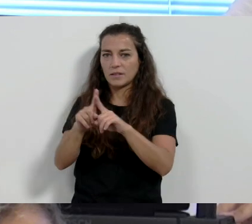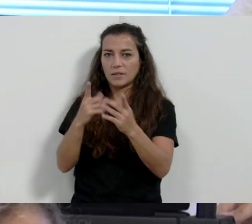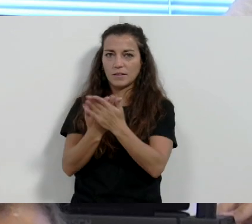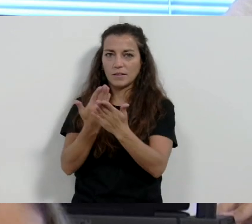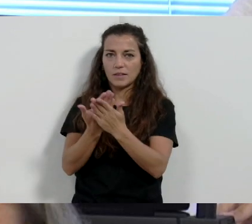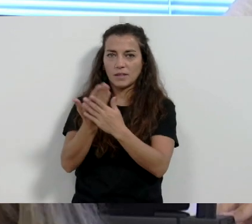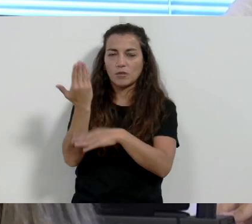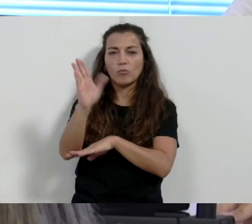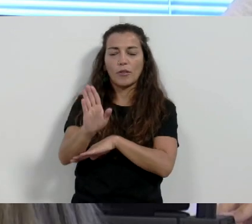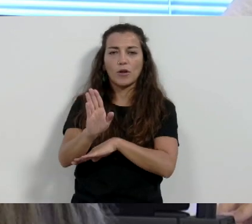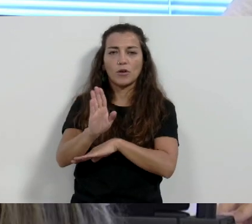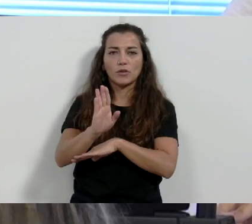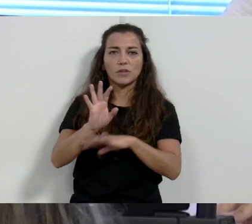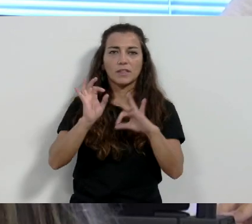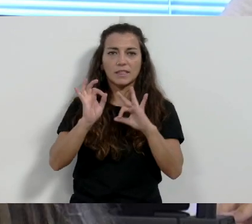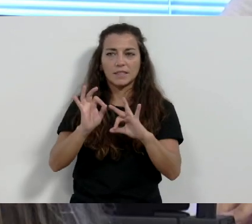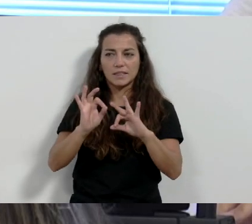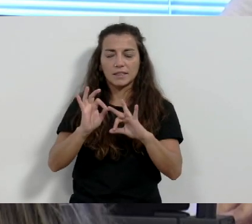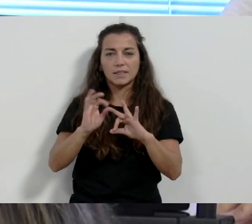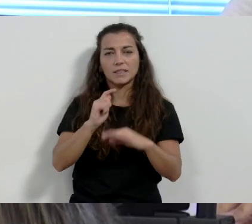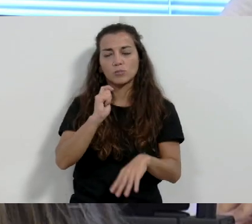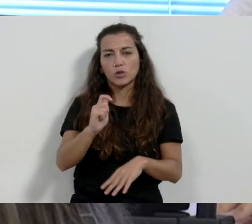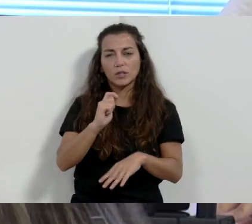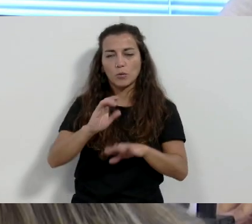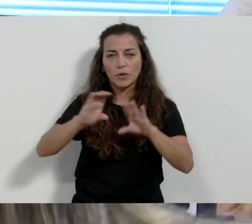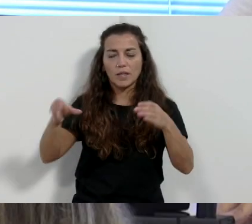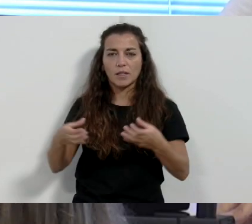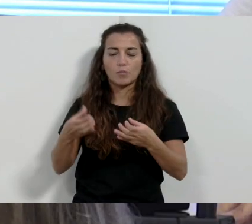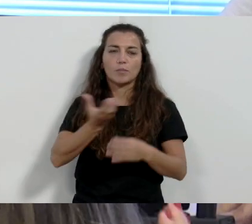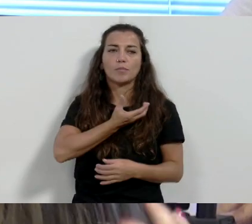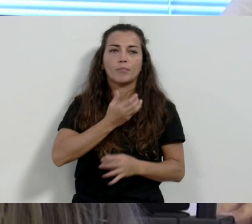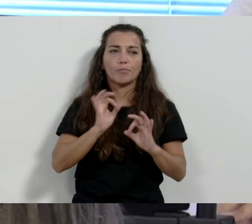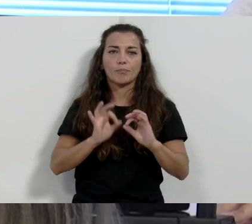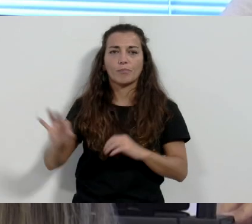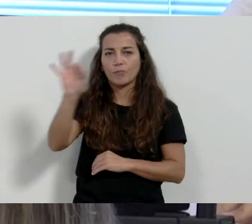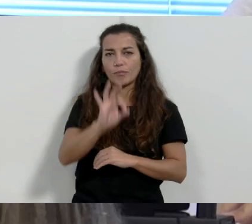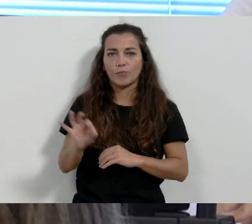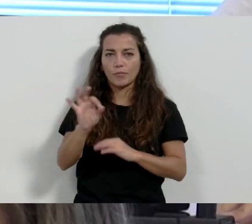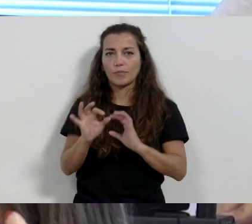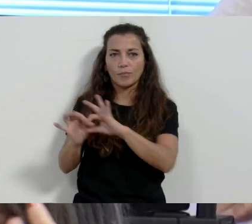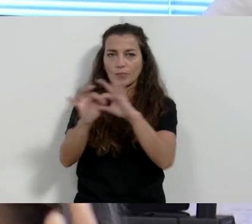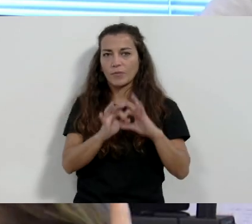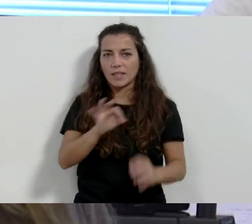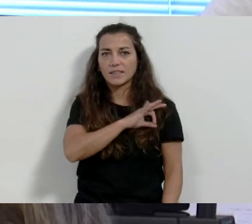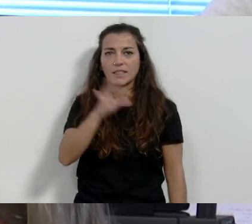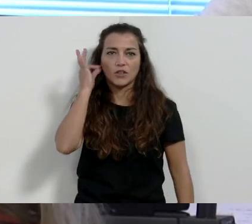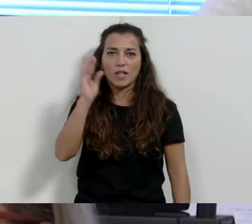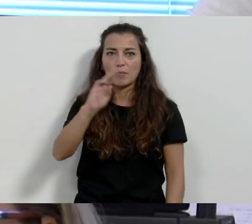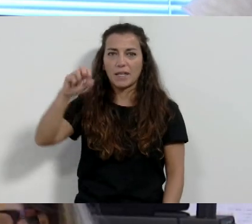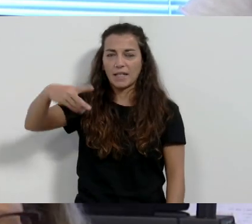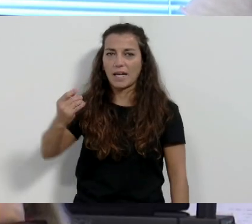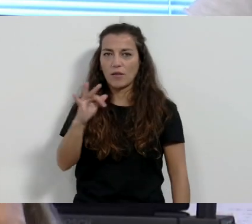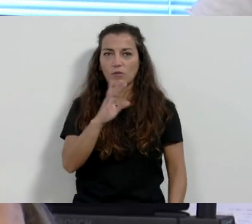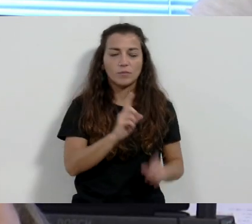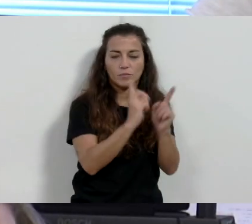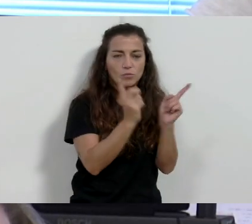moción la portavoz del equipo del Grupo Municipal Unidas Podemos, la señora Peinado. Muy brevemente, gracias, señora